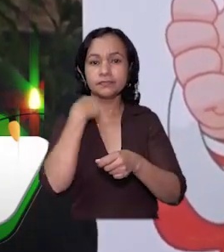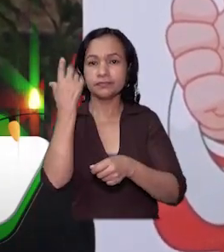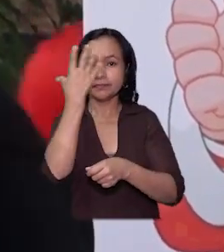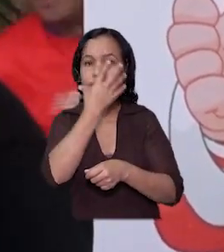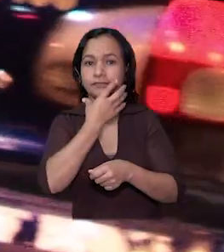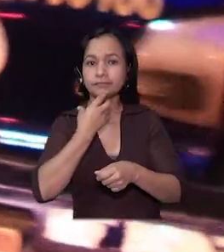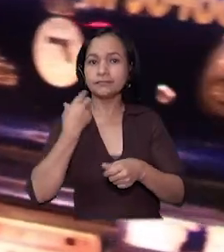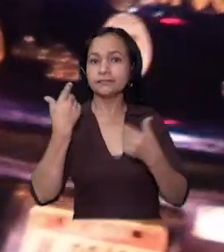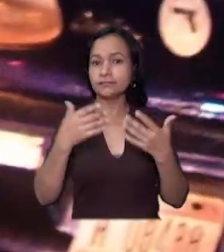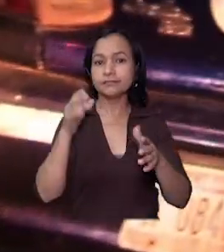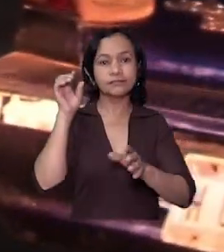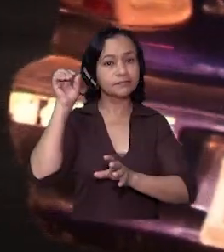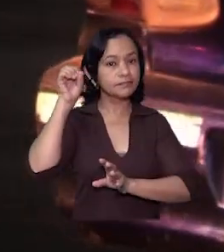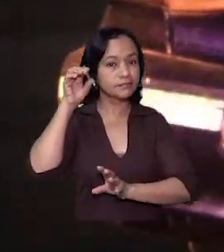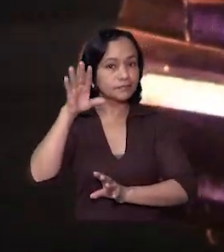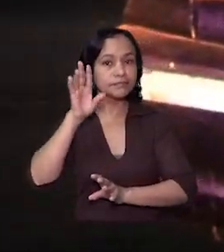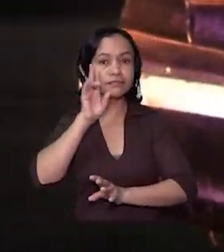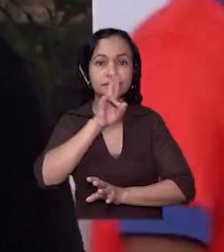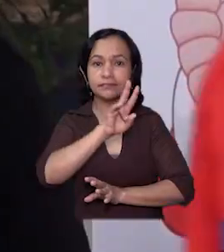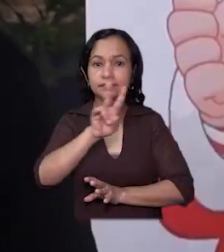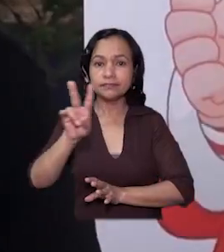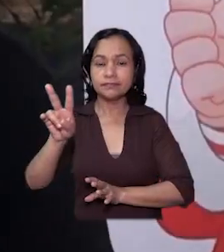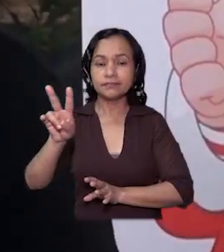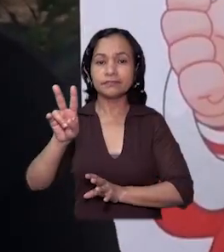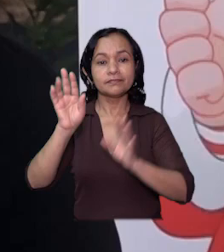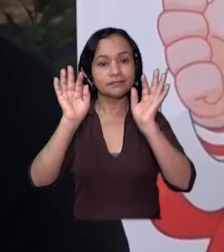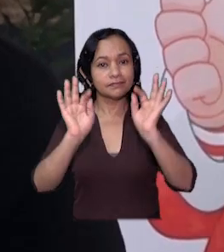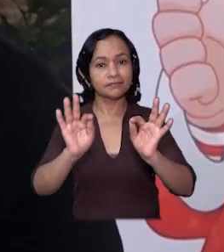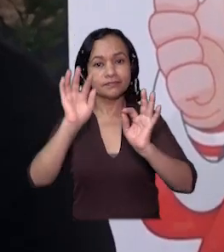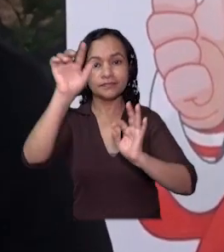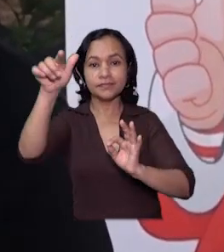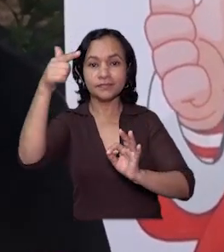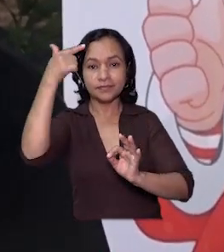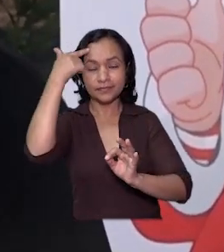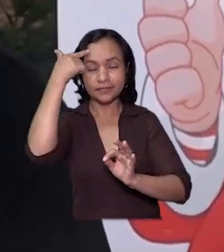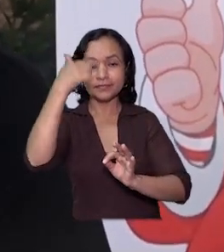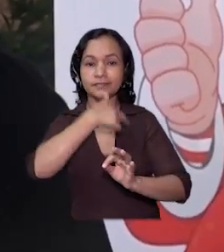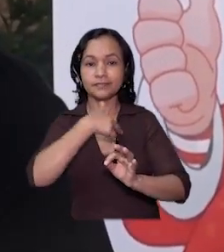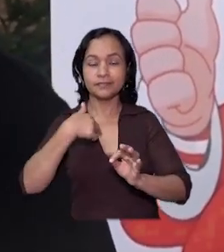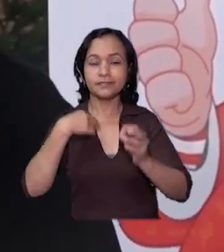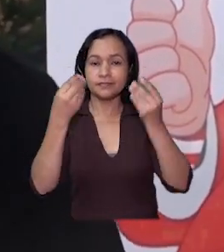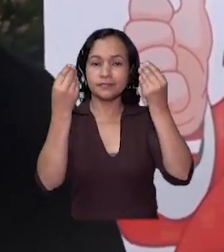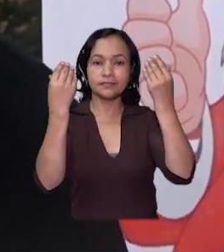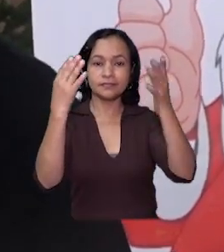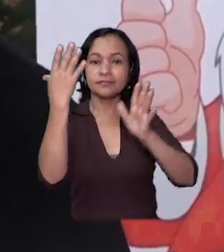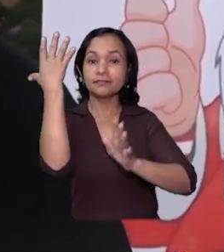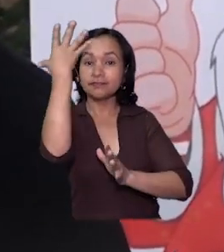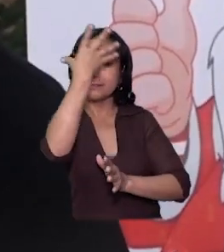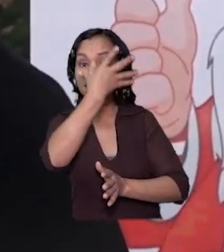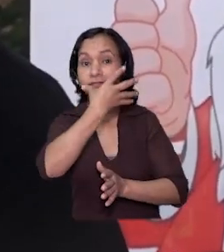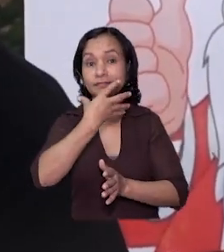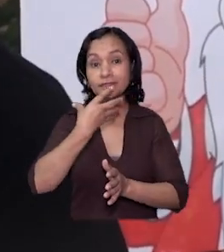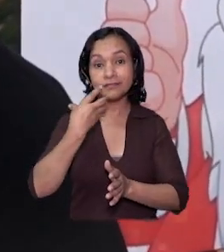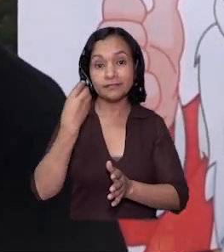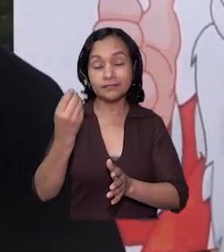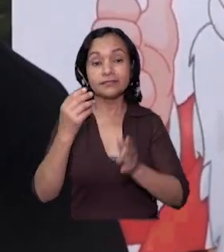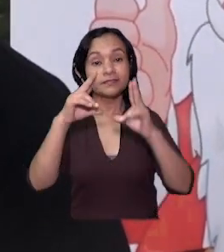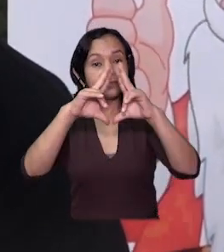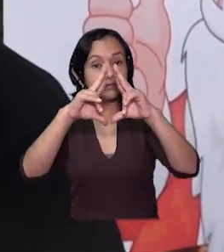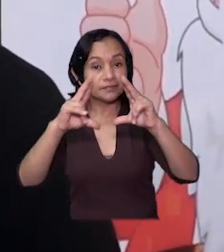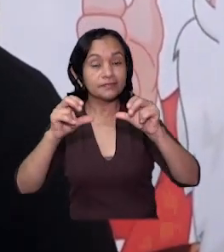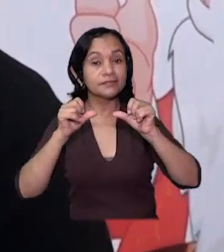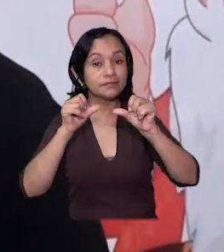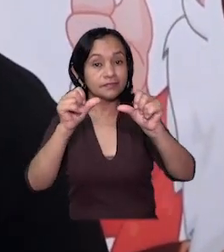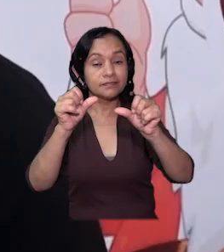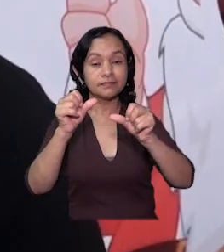bonito, hermoso para el turismo todo esto. Y qué bien, ¿verdad? Que nuestro gobierno se preocupa por hacer tantas cosas bellas. Para que nuestro país salga